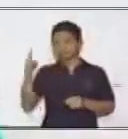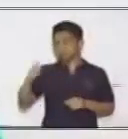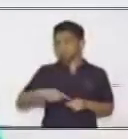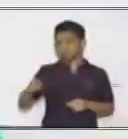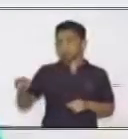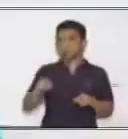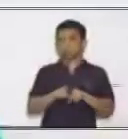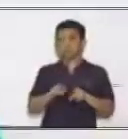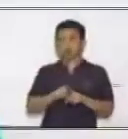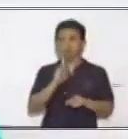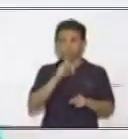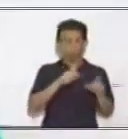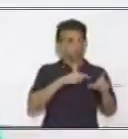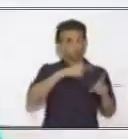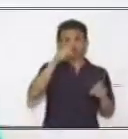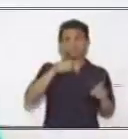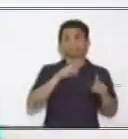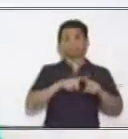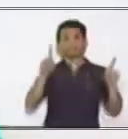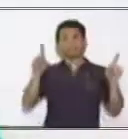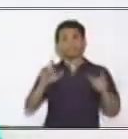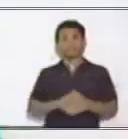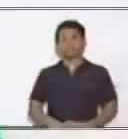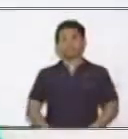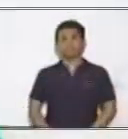iguales, pero uno distinto.